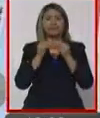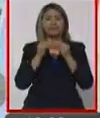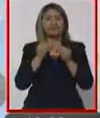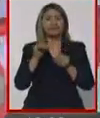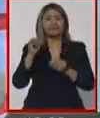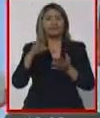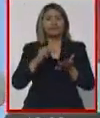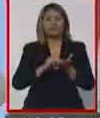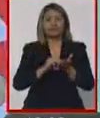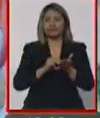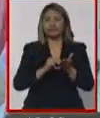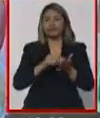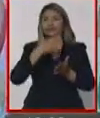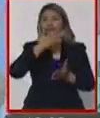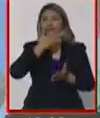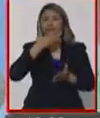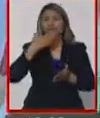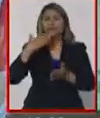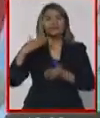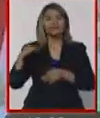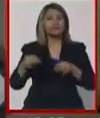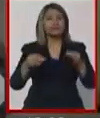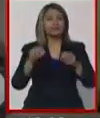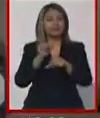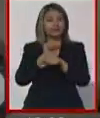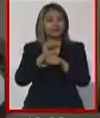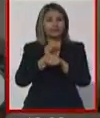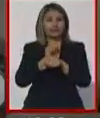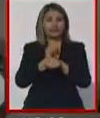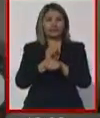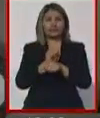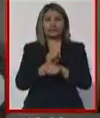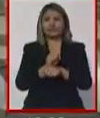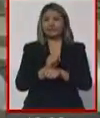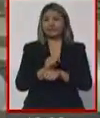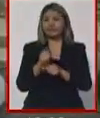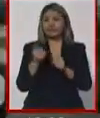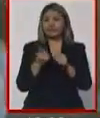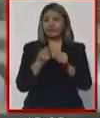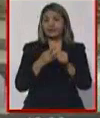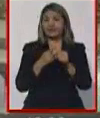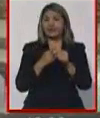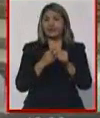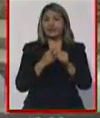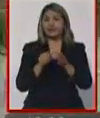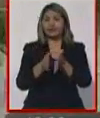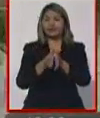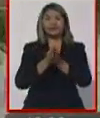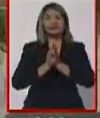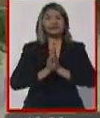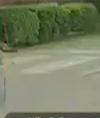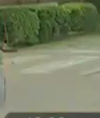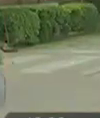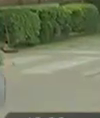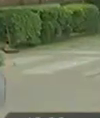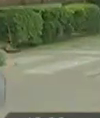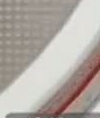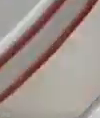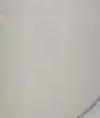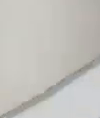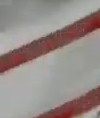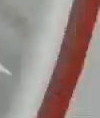mayor cantidad de ítems y mejores condiciones laborales, que son sus principales